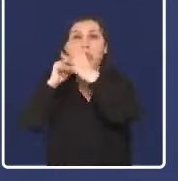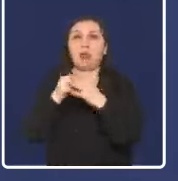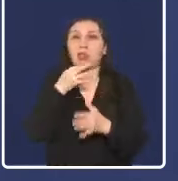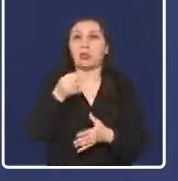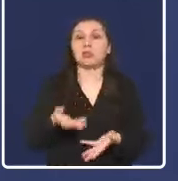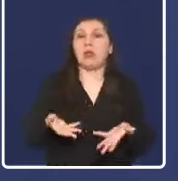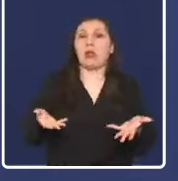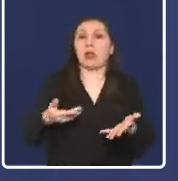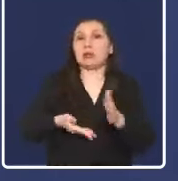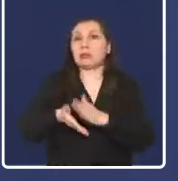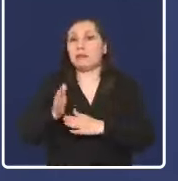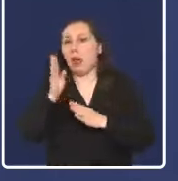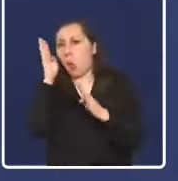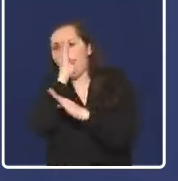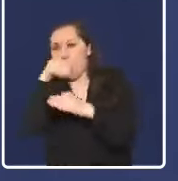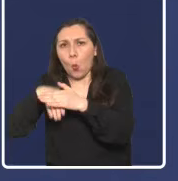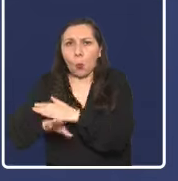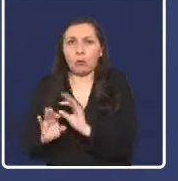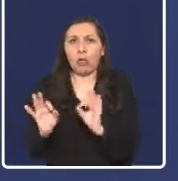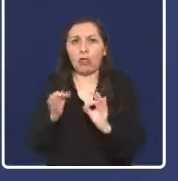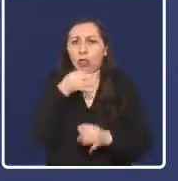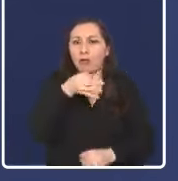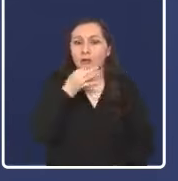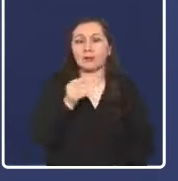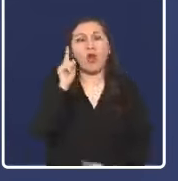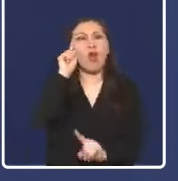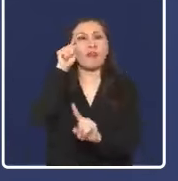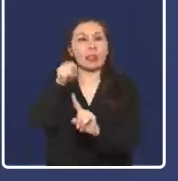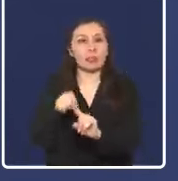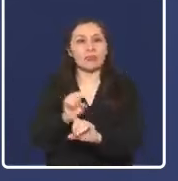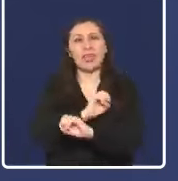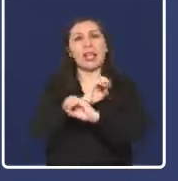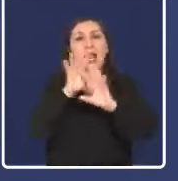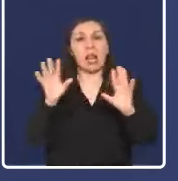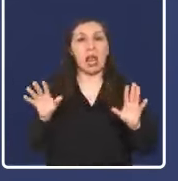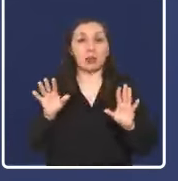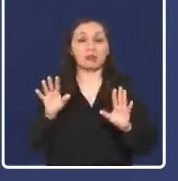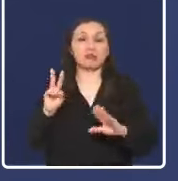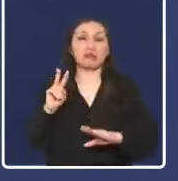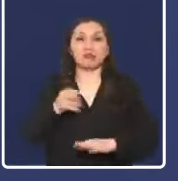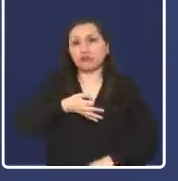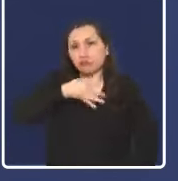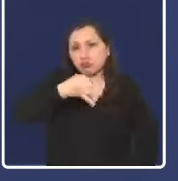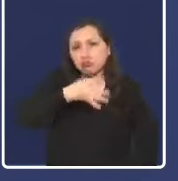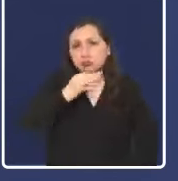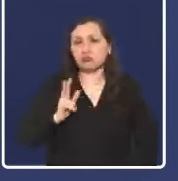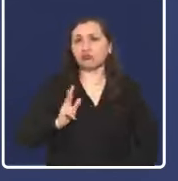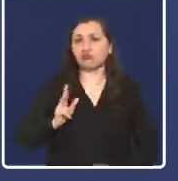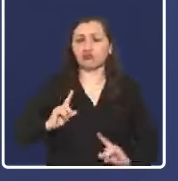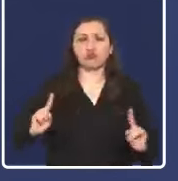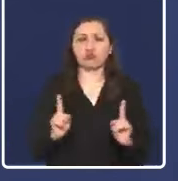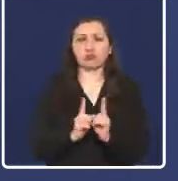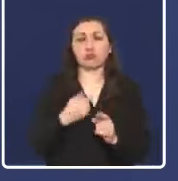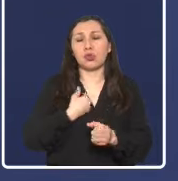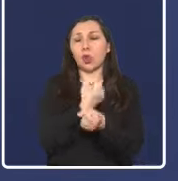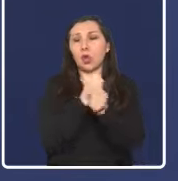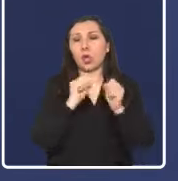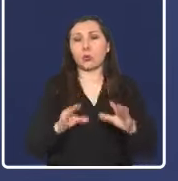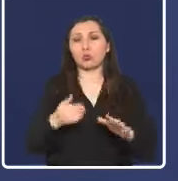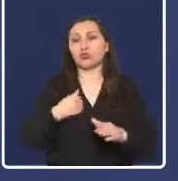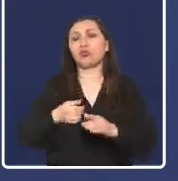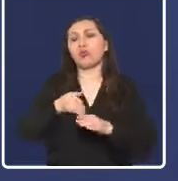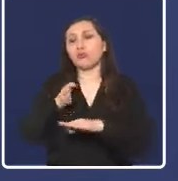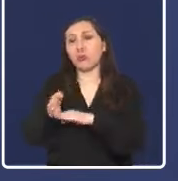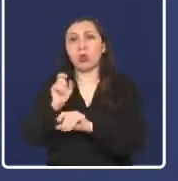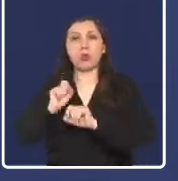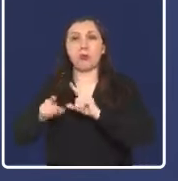dicho que se va a esconder, no da declaraciones. El objetivo fue que quedara claro, fue una declaración sobria, presento mi renuncia, me dedicaré a